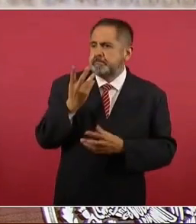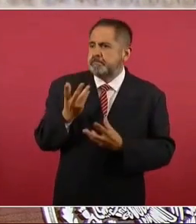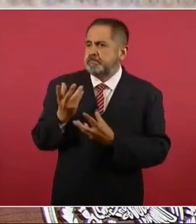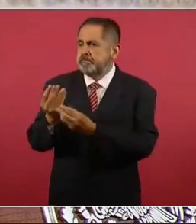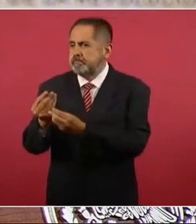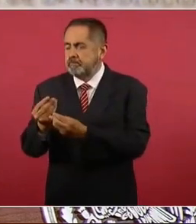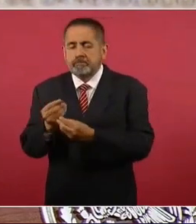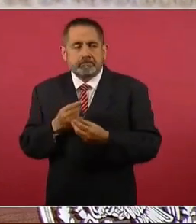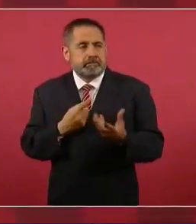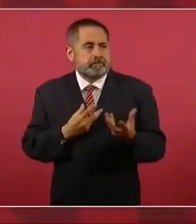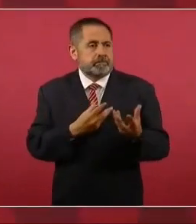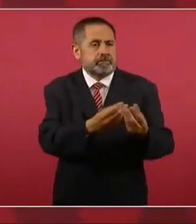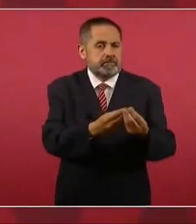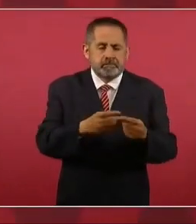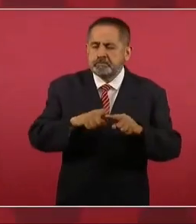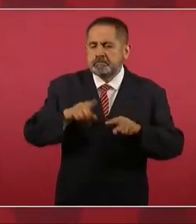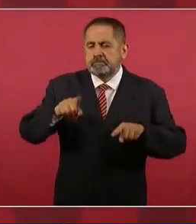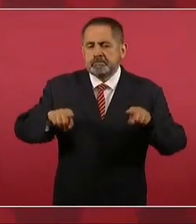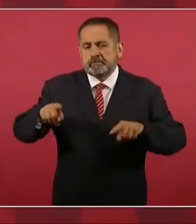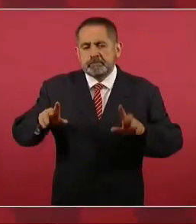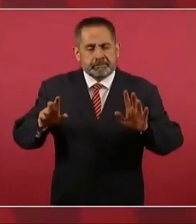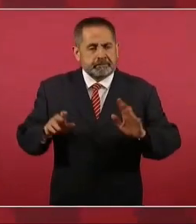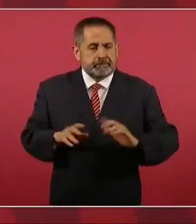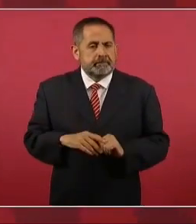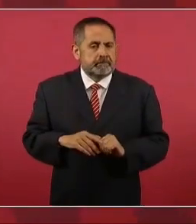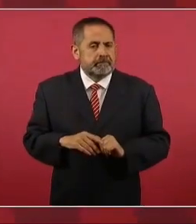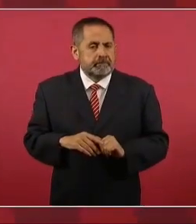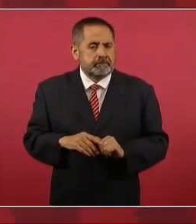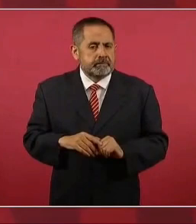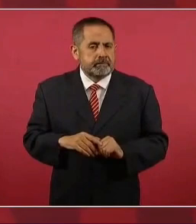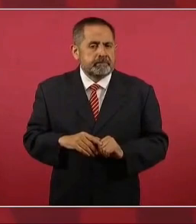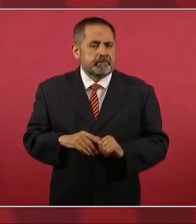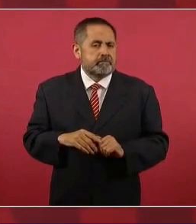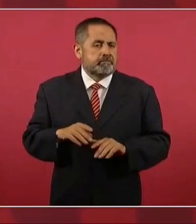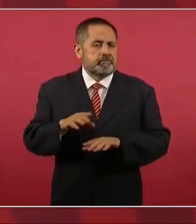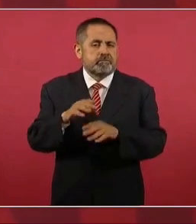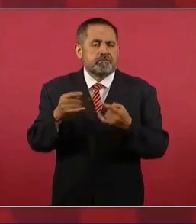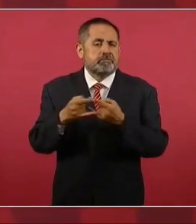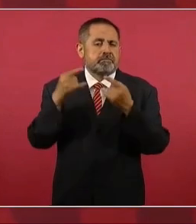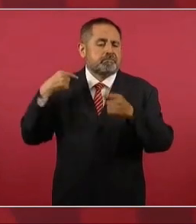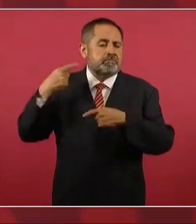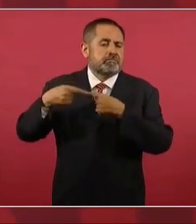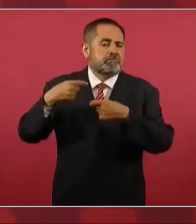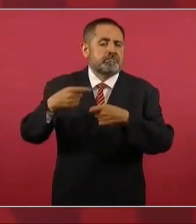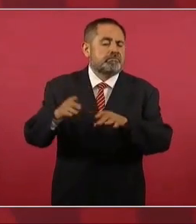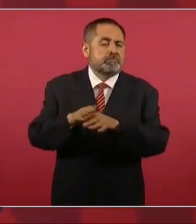en el proceso político histórico,